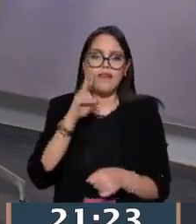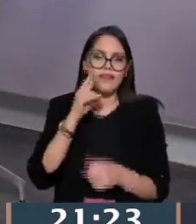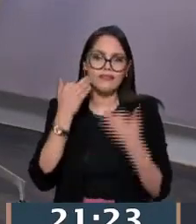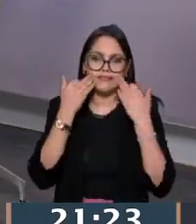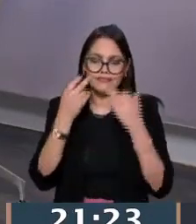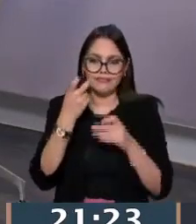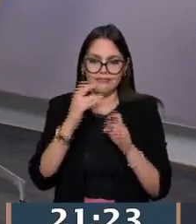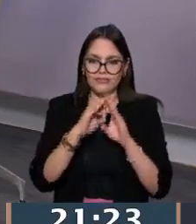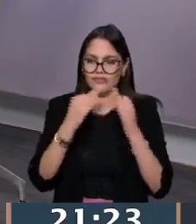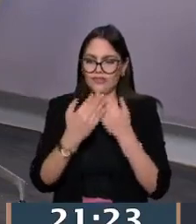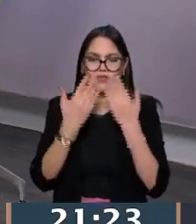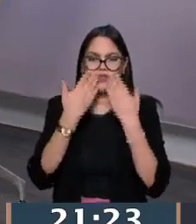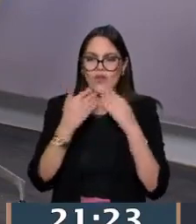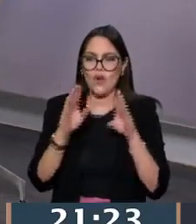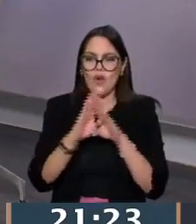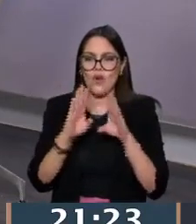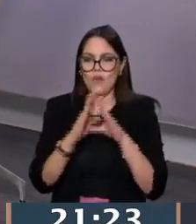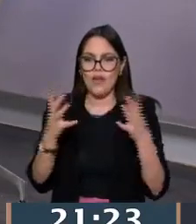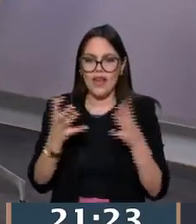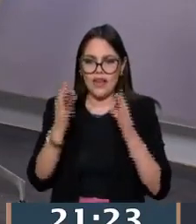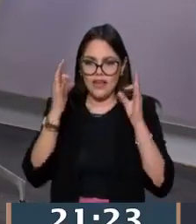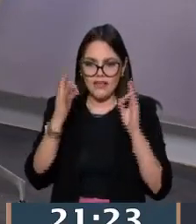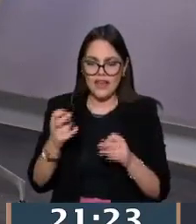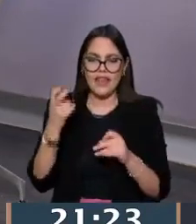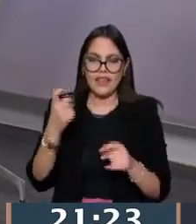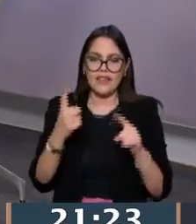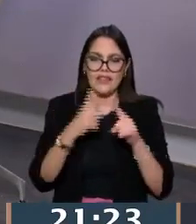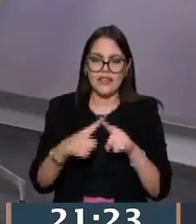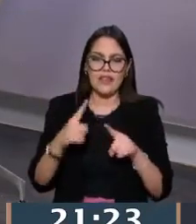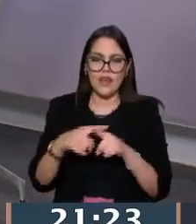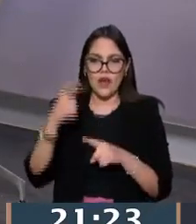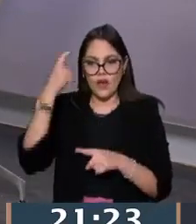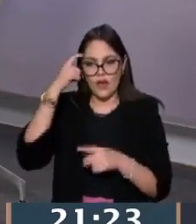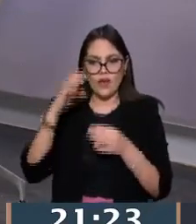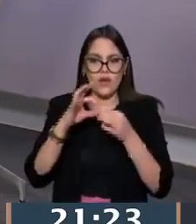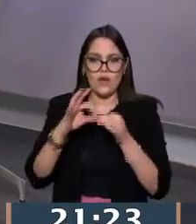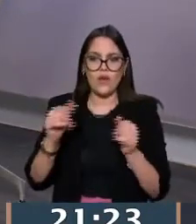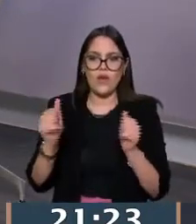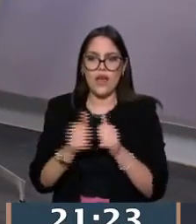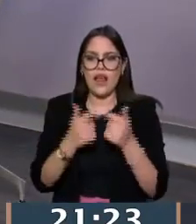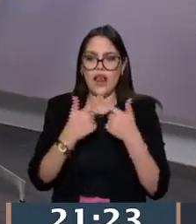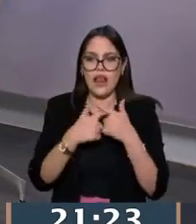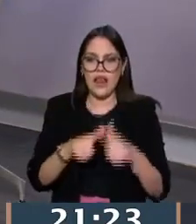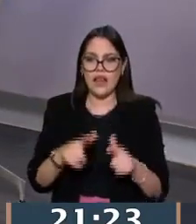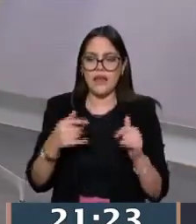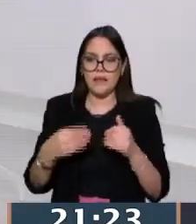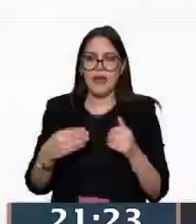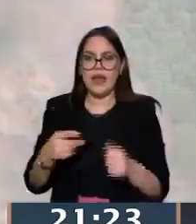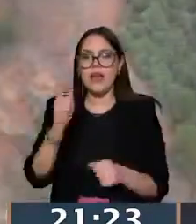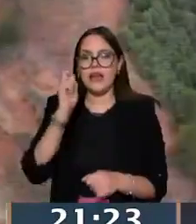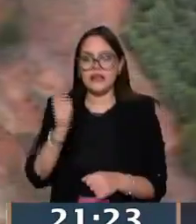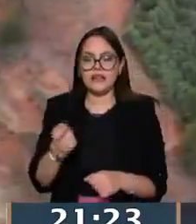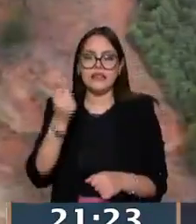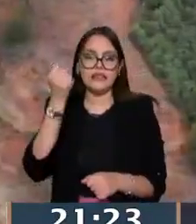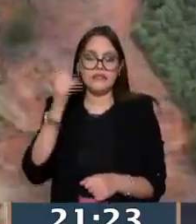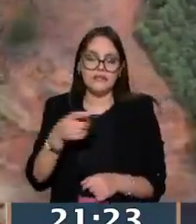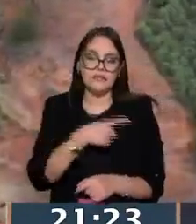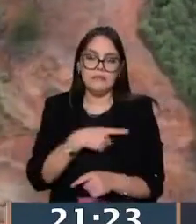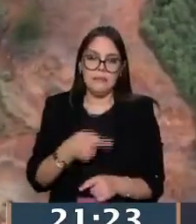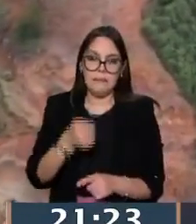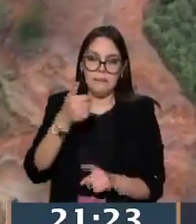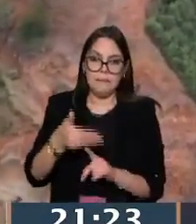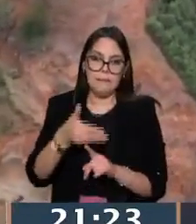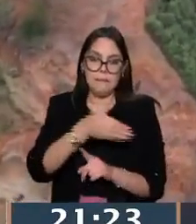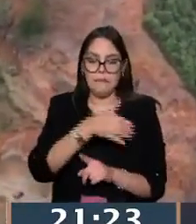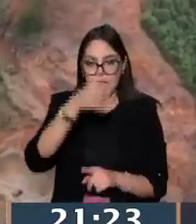no tiene forma de llevarse a cabo, incluso todo la lógica del libre mercado, sin avalarse, digamos,